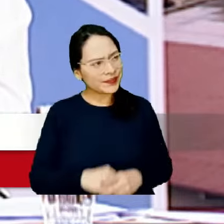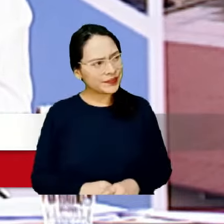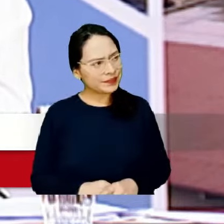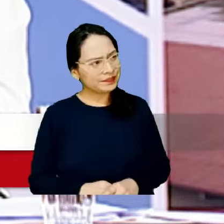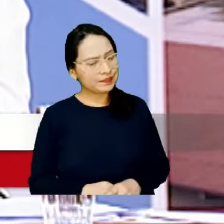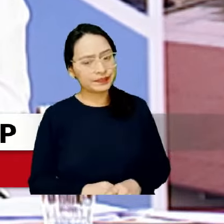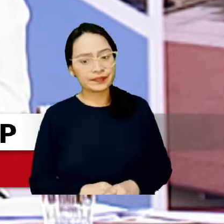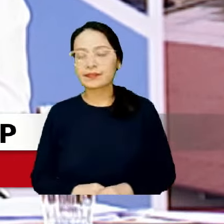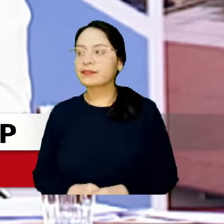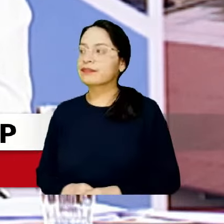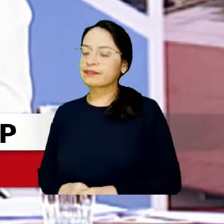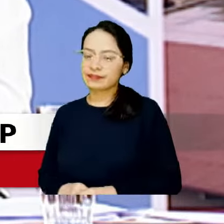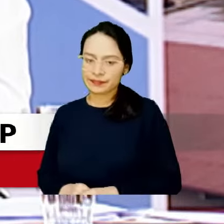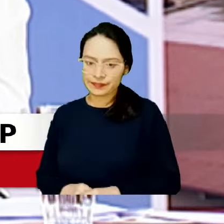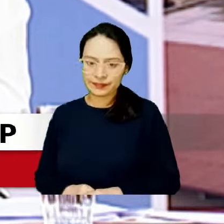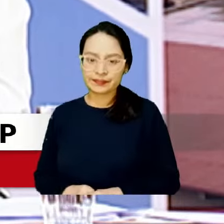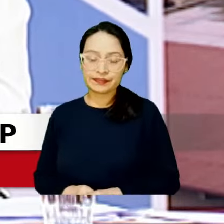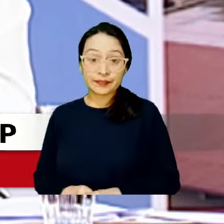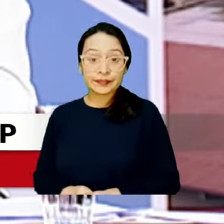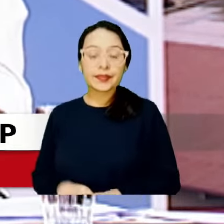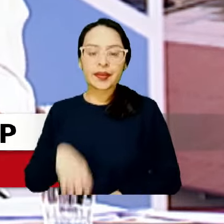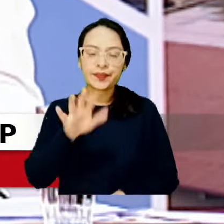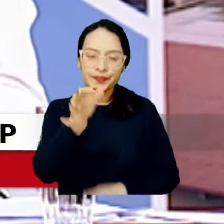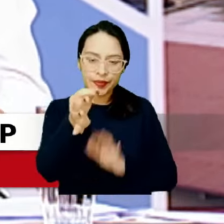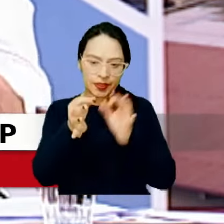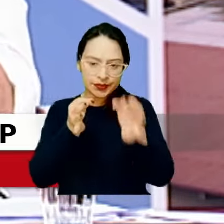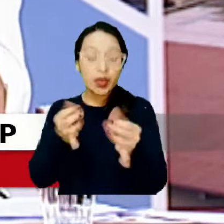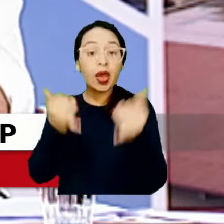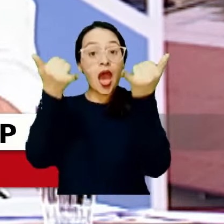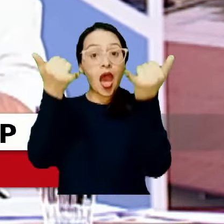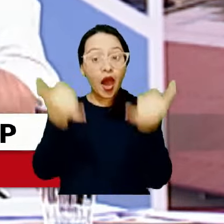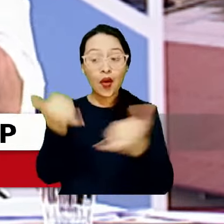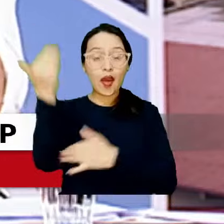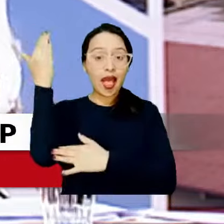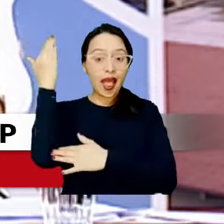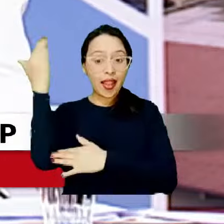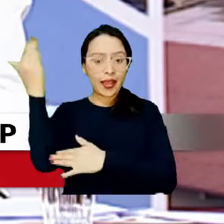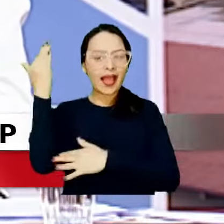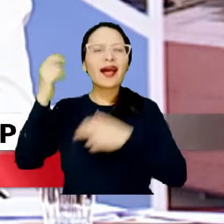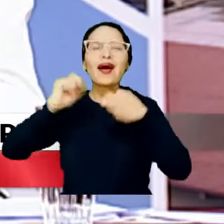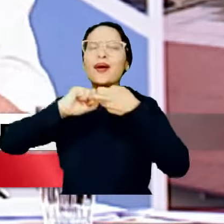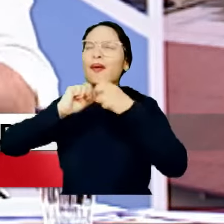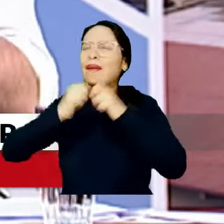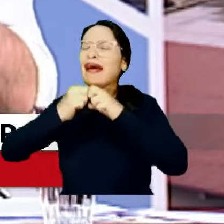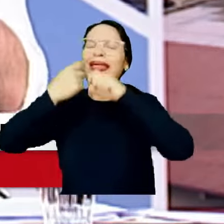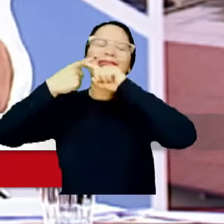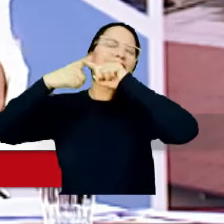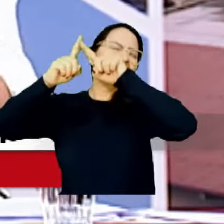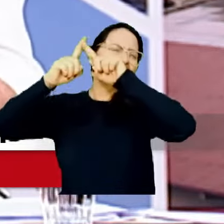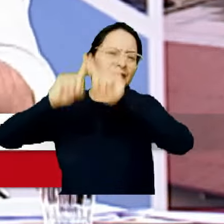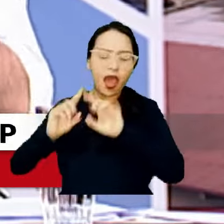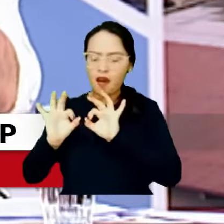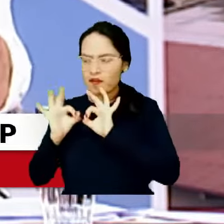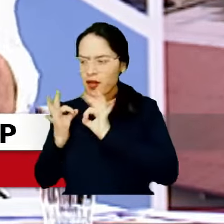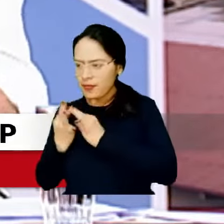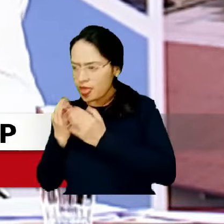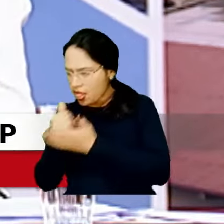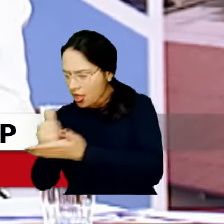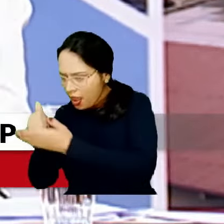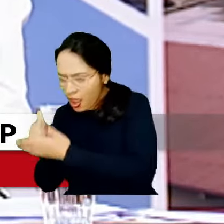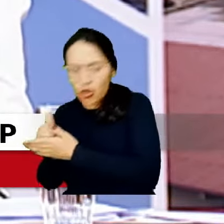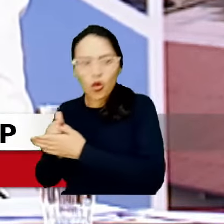está atravesando por situaciones de escándalos de corrupción, abuso sexual, nepotismo, alza de tarifas